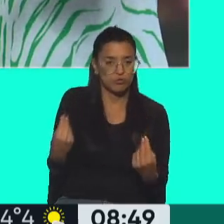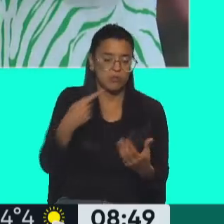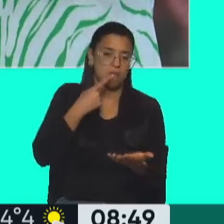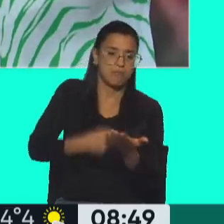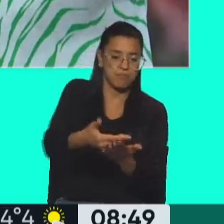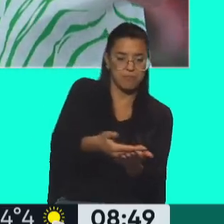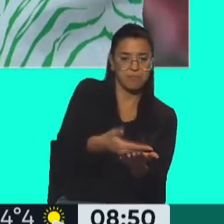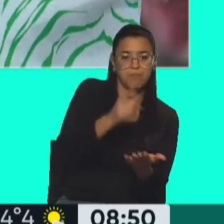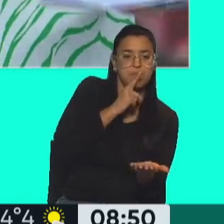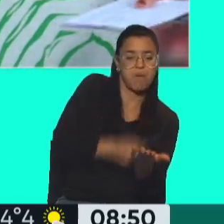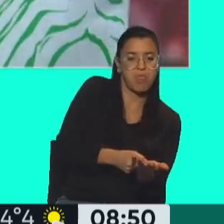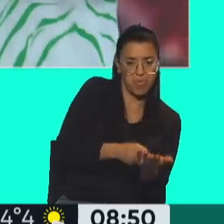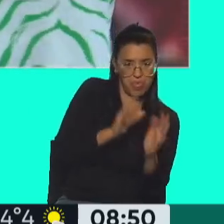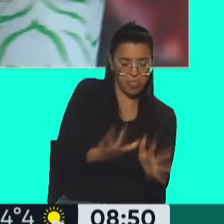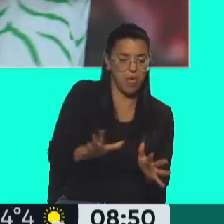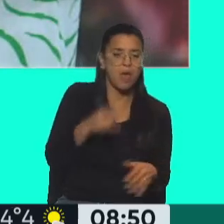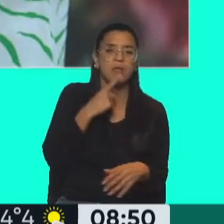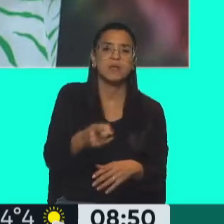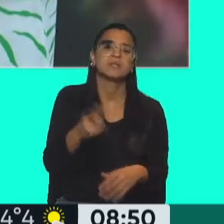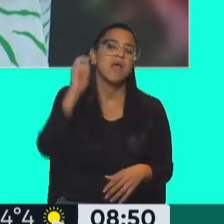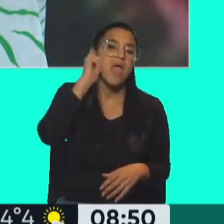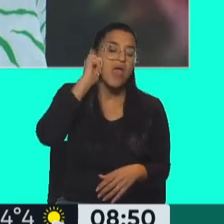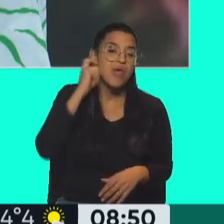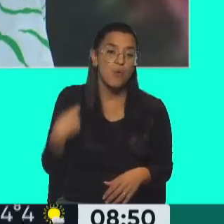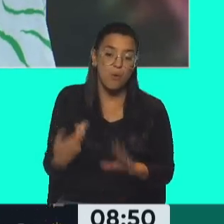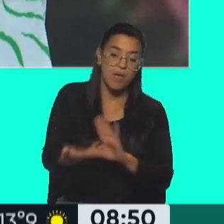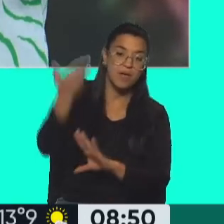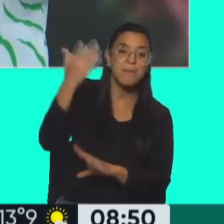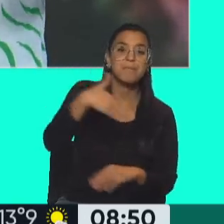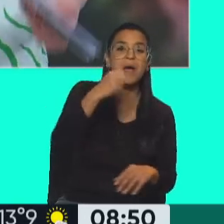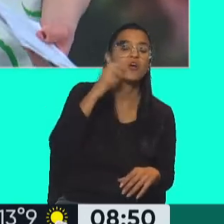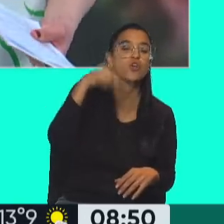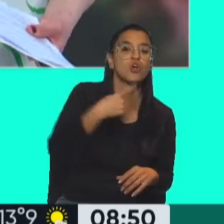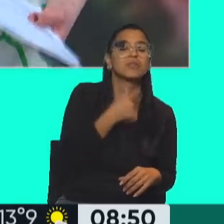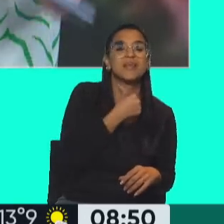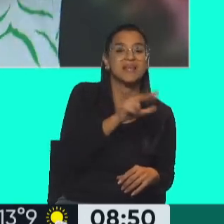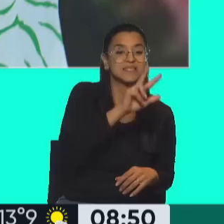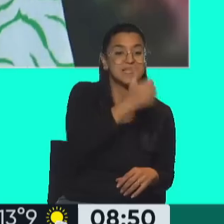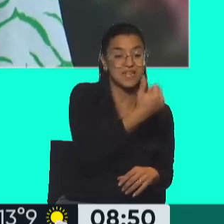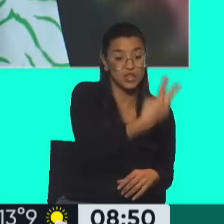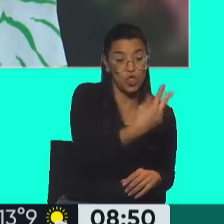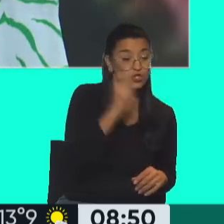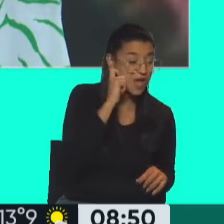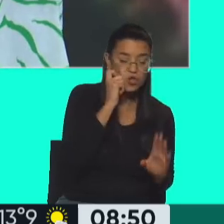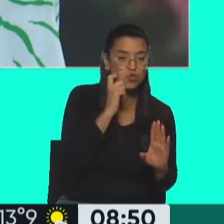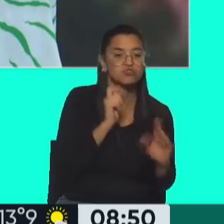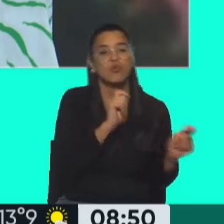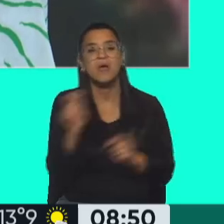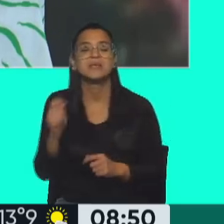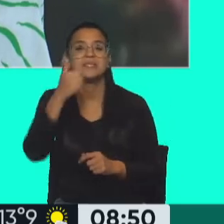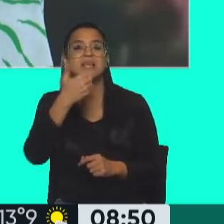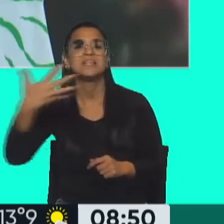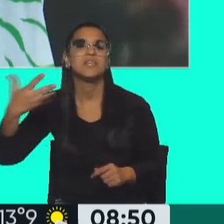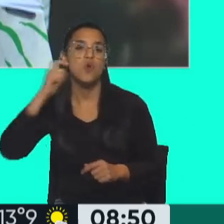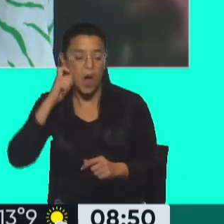¿no? Contra las medidas de elevar la edad jubilatoria. Macron la quiere elevar desde 62 años a 65 años,